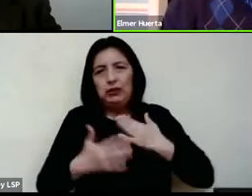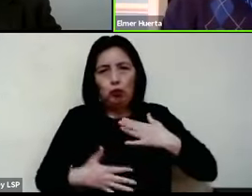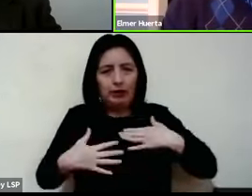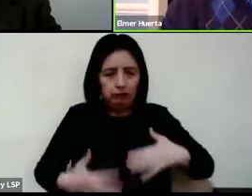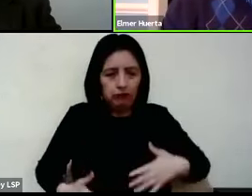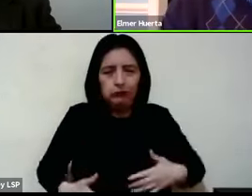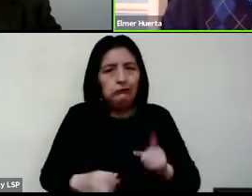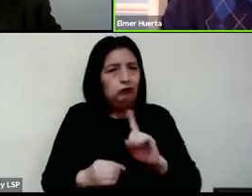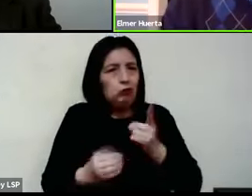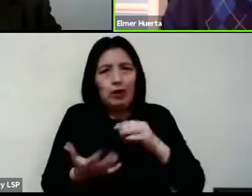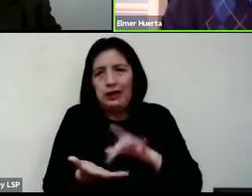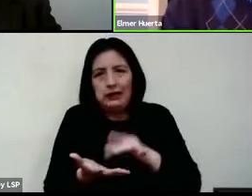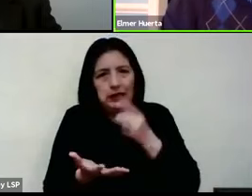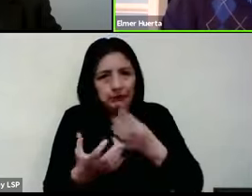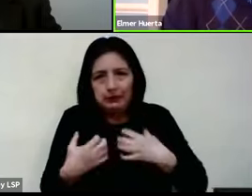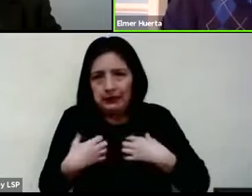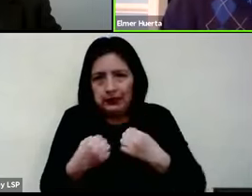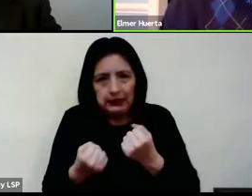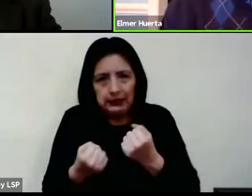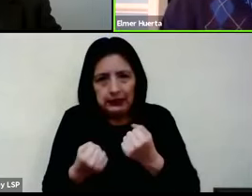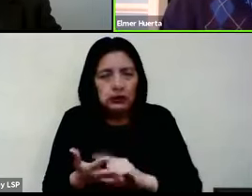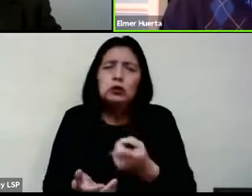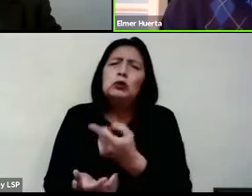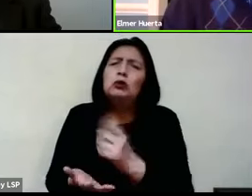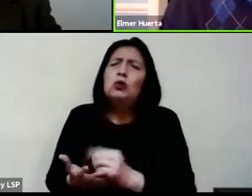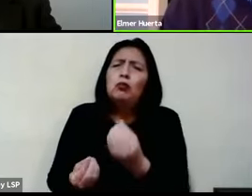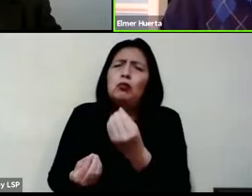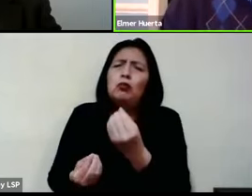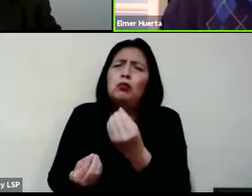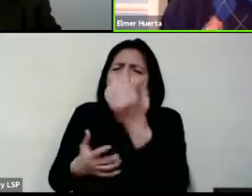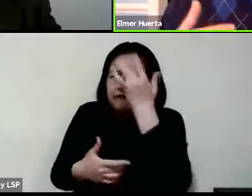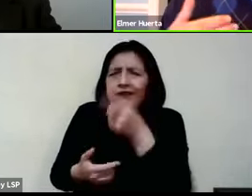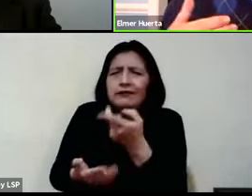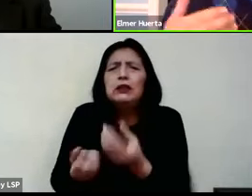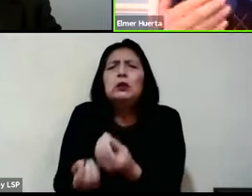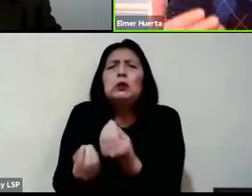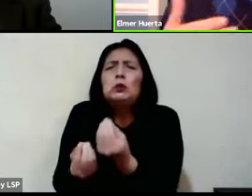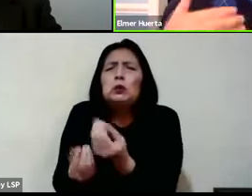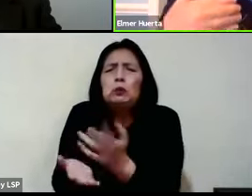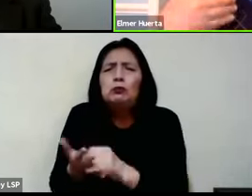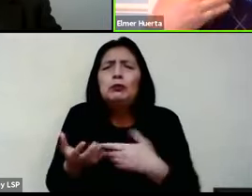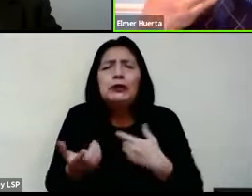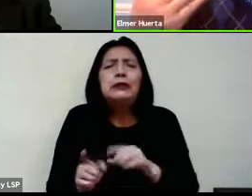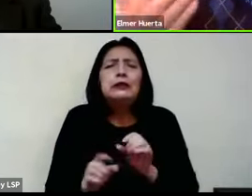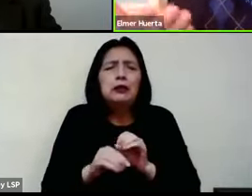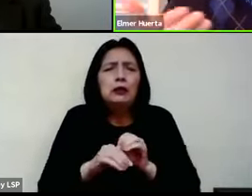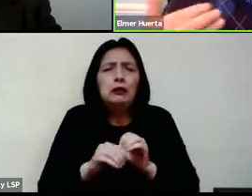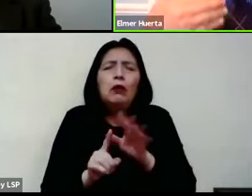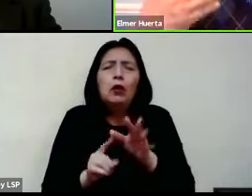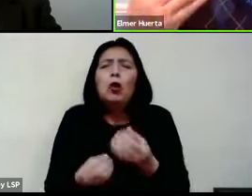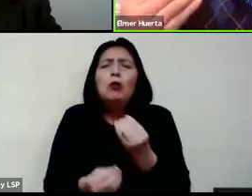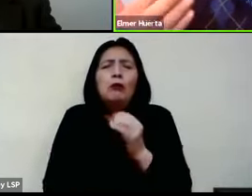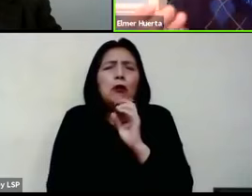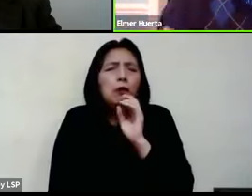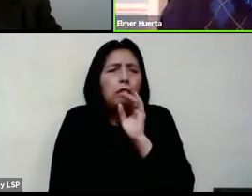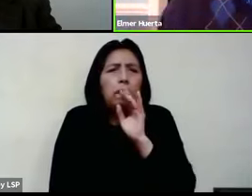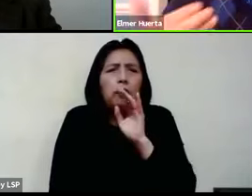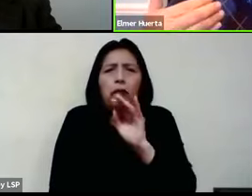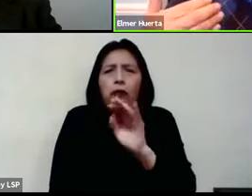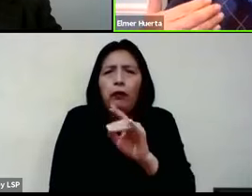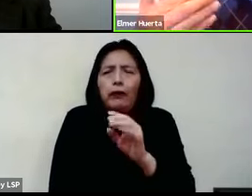no tiene curación. Y hemos hablado de cómo esta enfermedad se puede transmitir solamente con el aliento, con